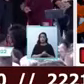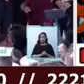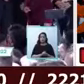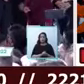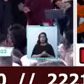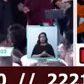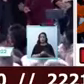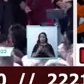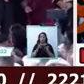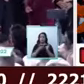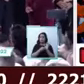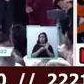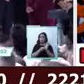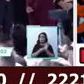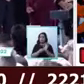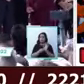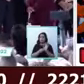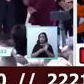abandono. Pero